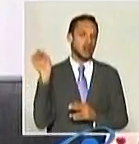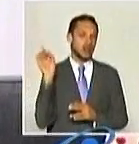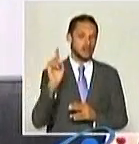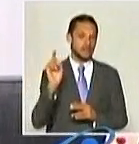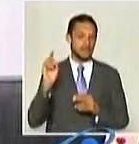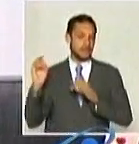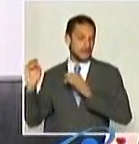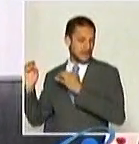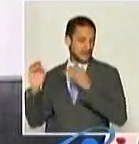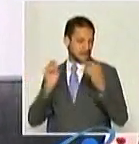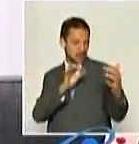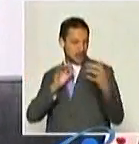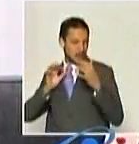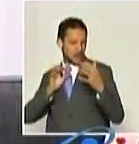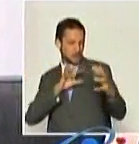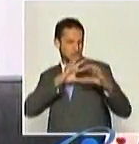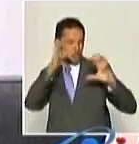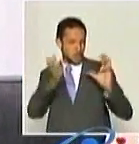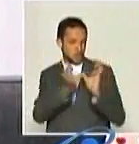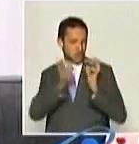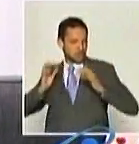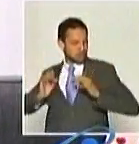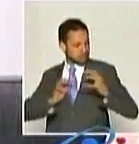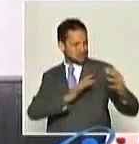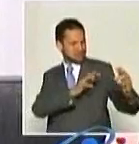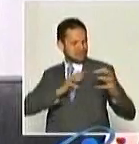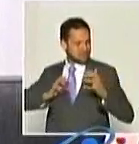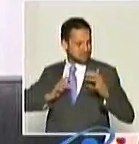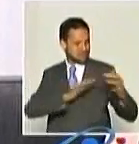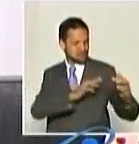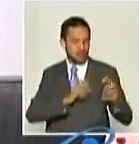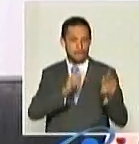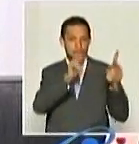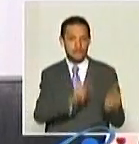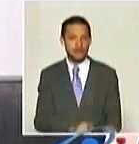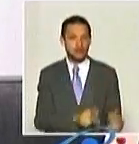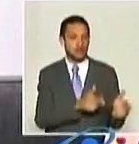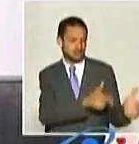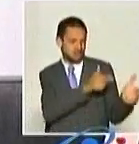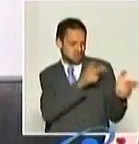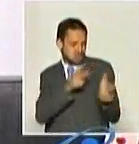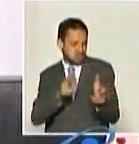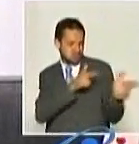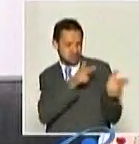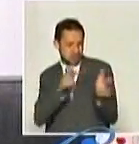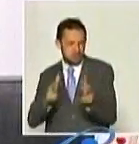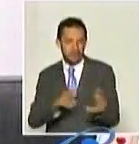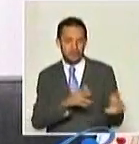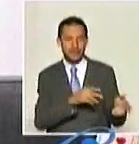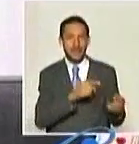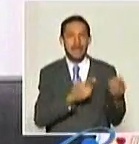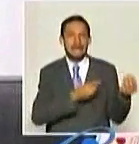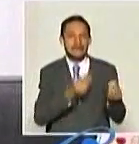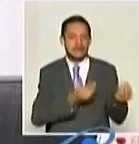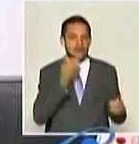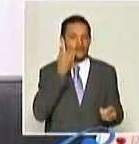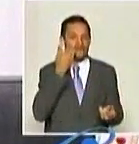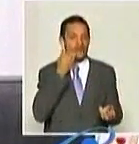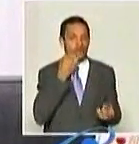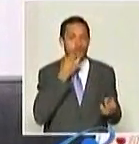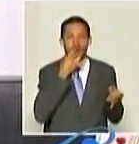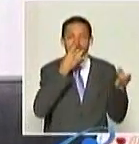Guerra Mundial, donde debido a la cantidad de heridas de guerra no se encontraba la forma de pacientes que